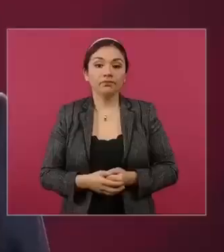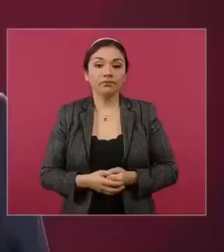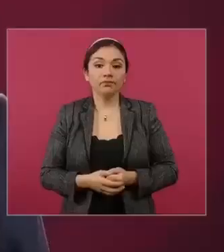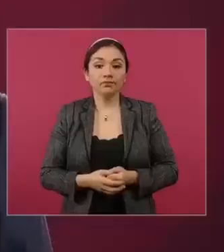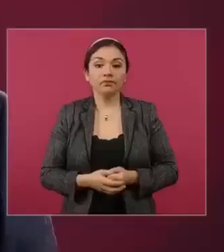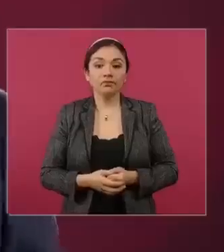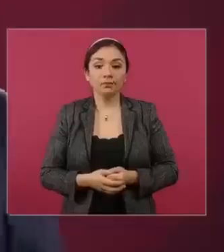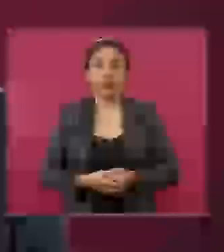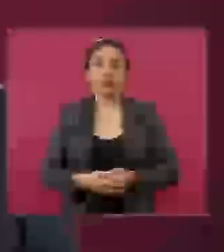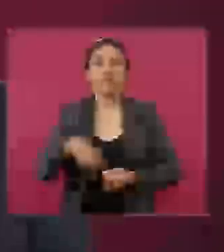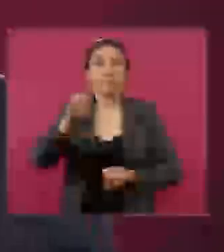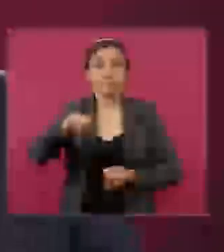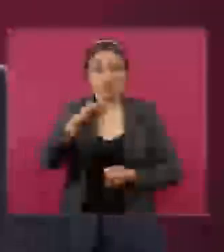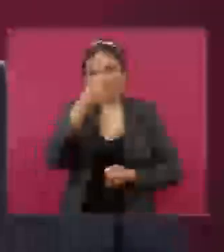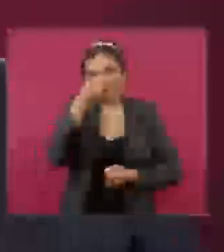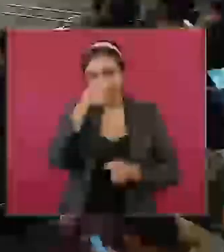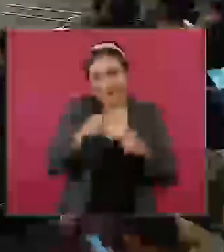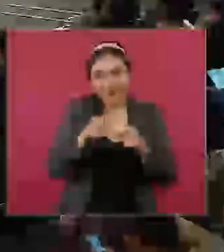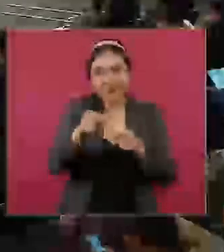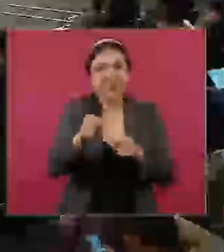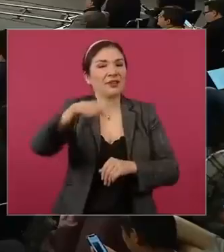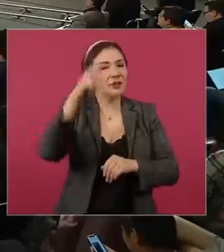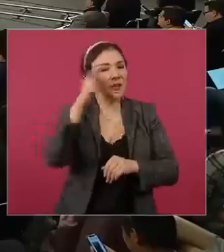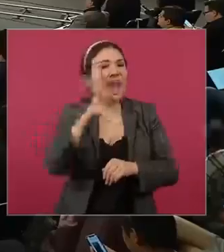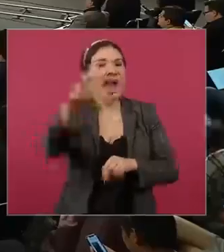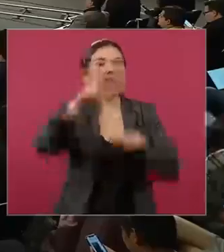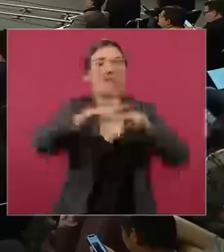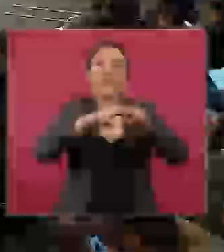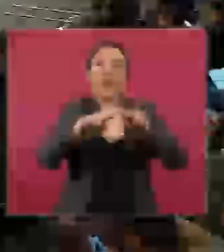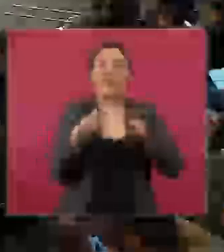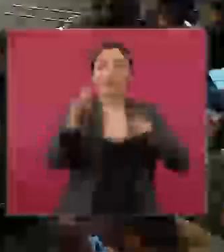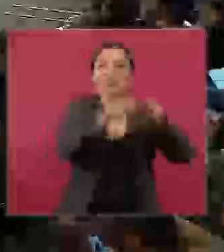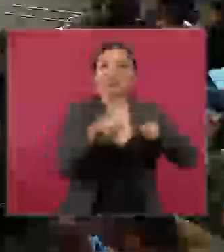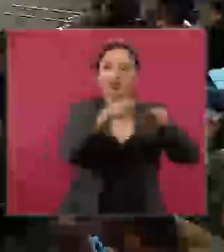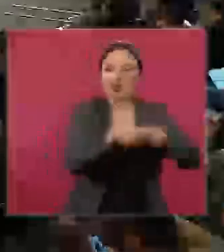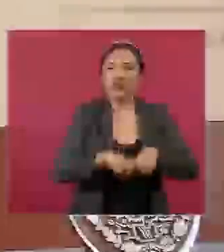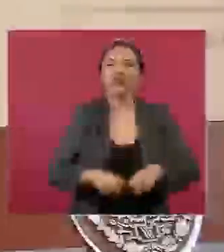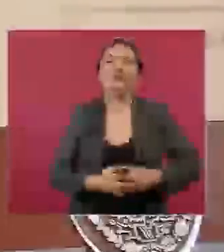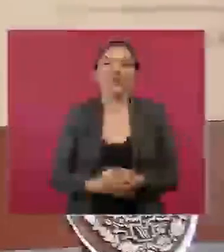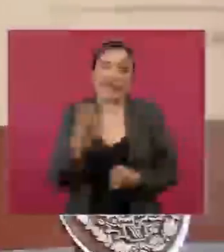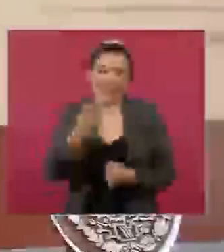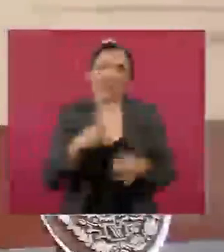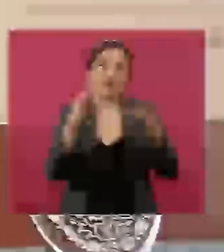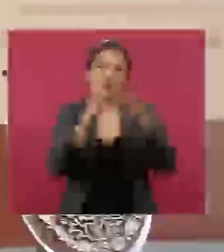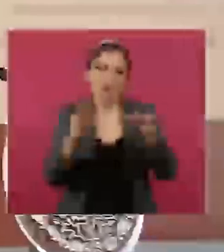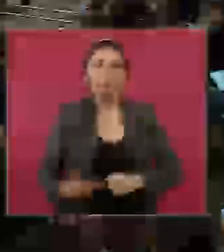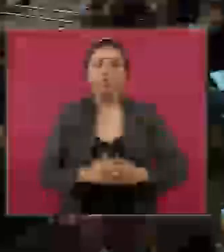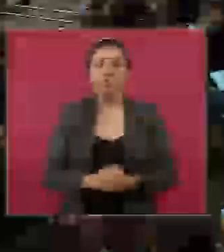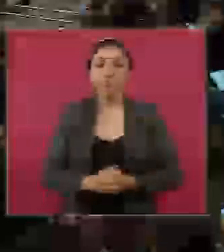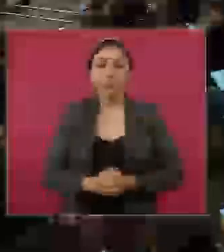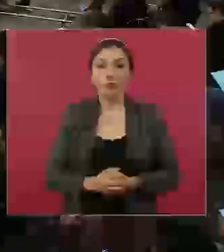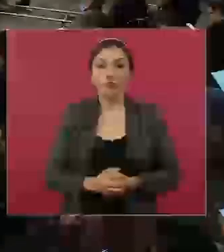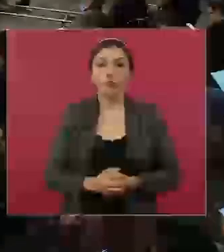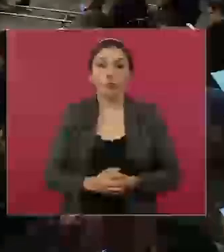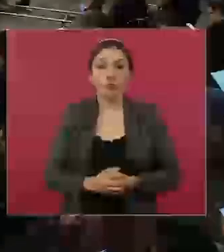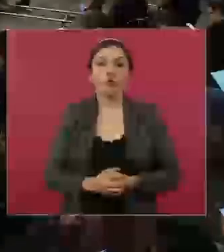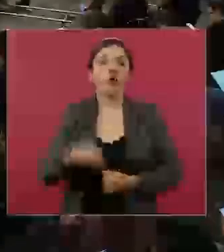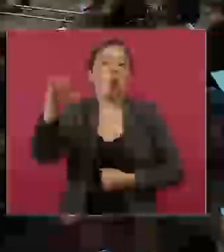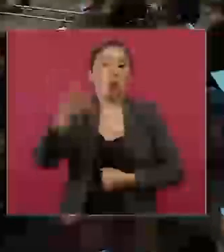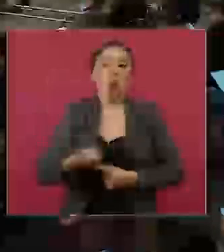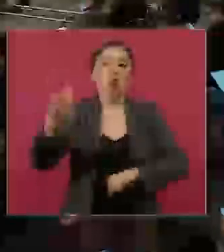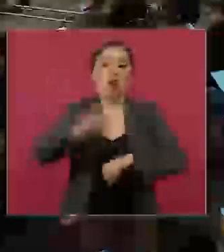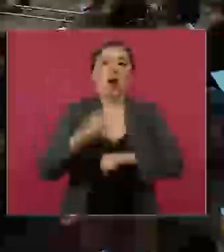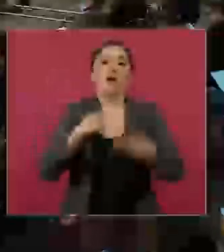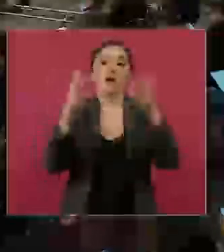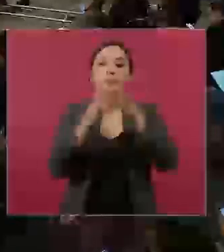estamos muy cerca de tomar el tren. Vamos a informarles sobre eso. Nos referimos hoy a